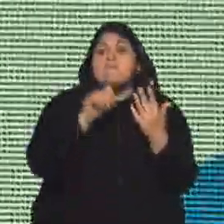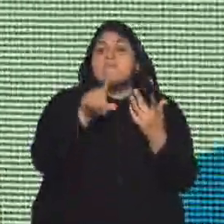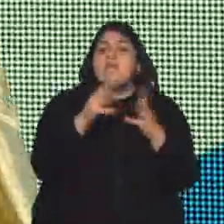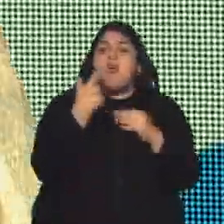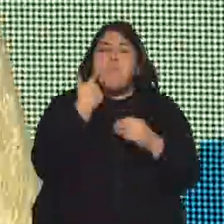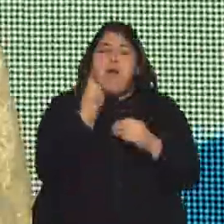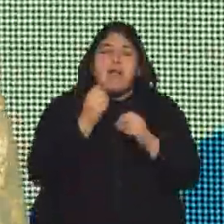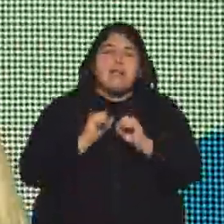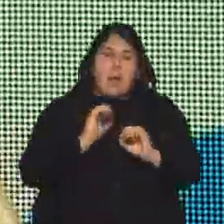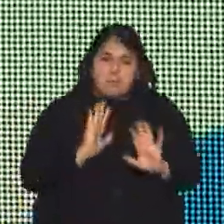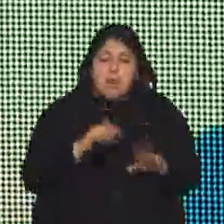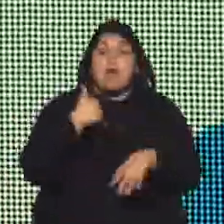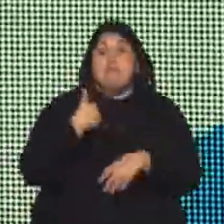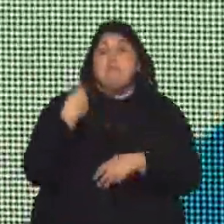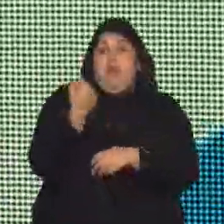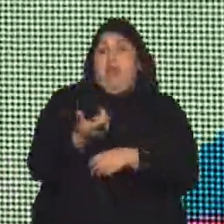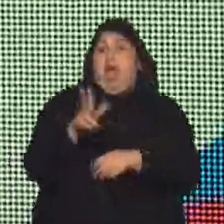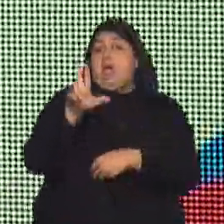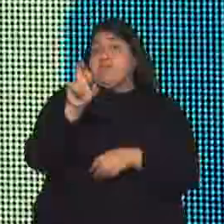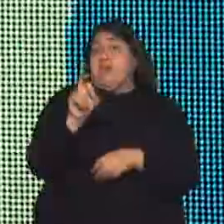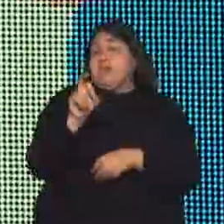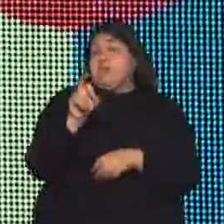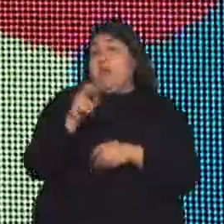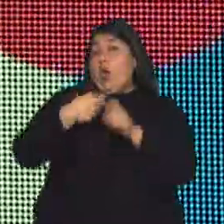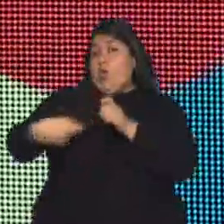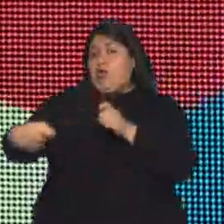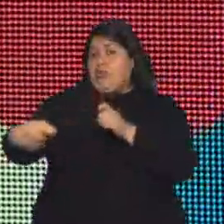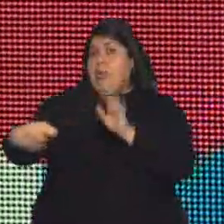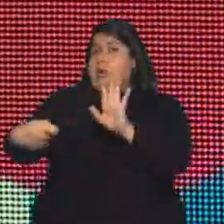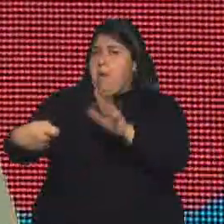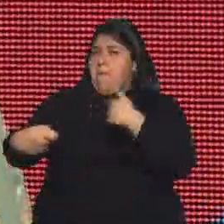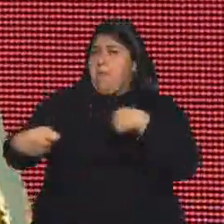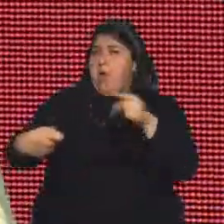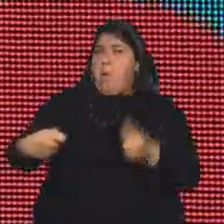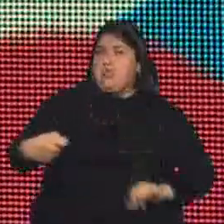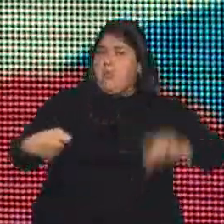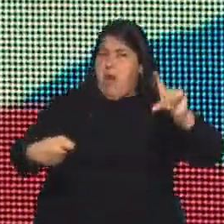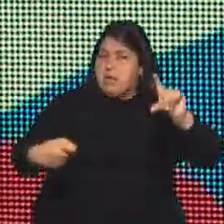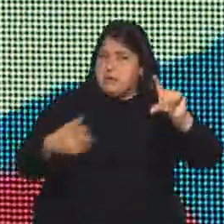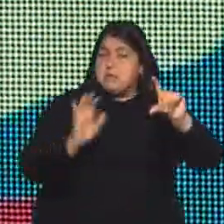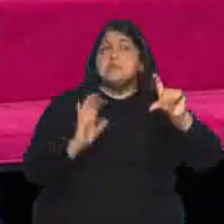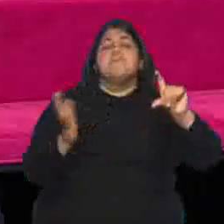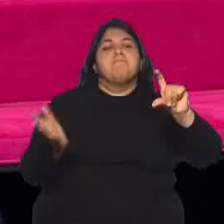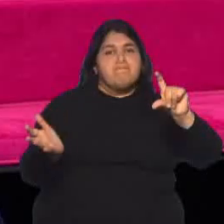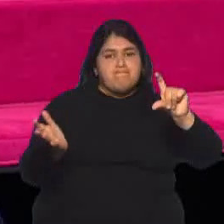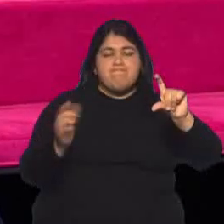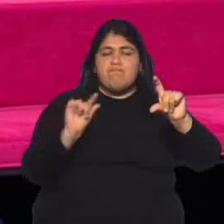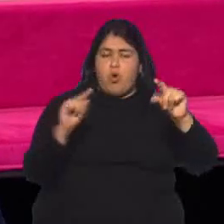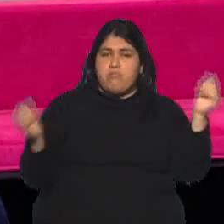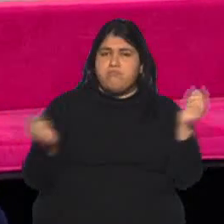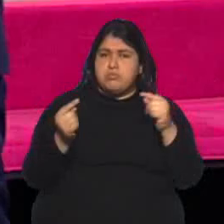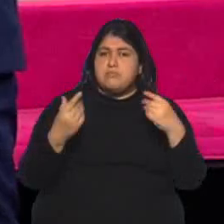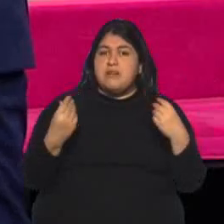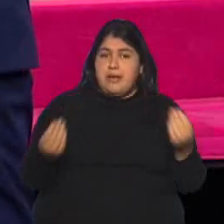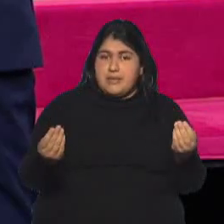sí, te lo pongo en el ahora 30, pero te subo de precio, ¿entendés? Entonces... Terminás pagando lo mismo. Claro.